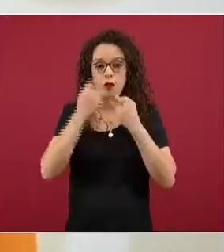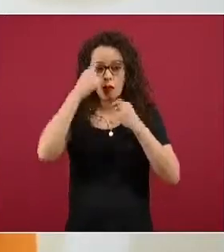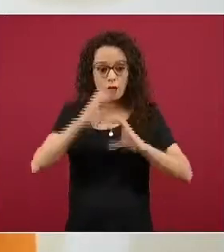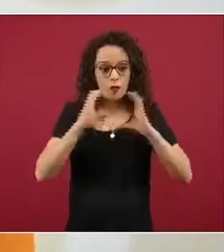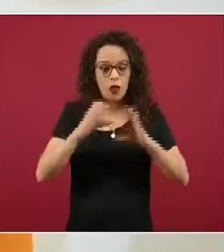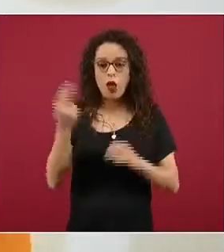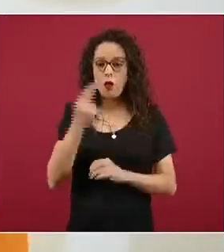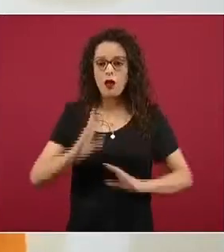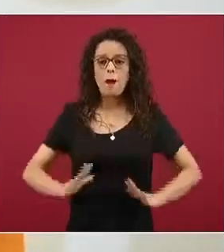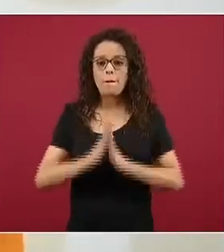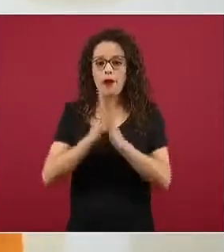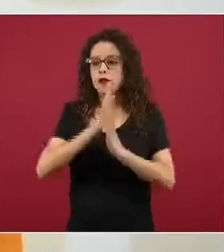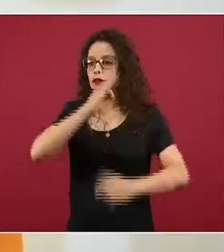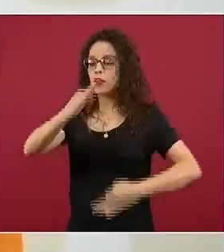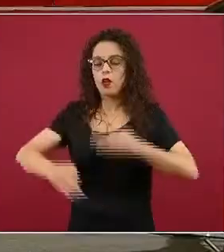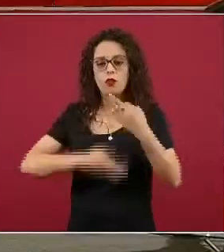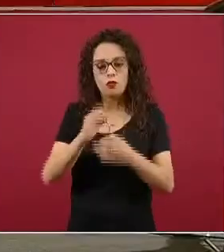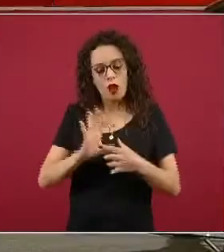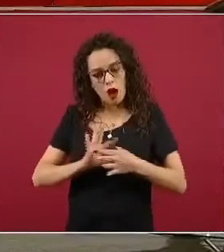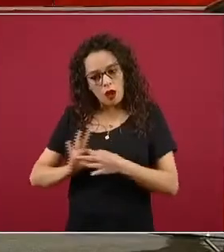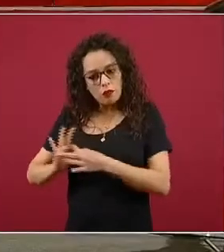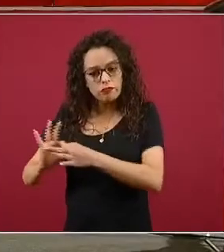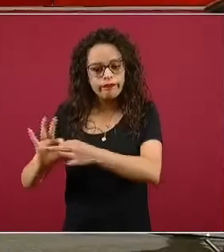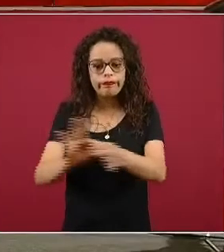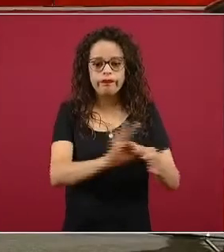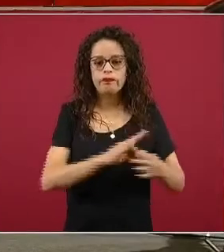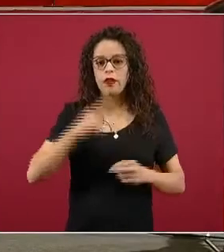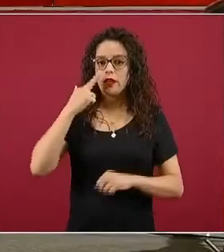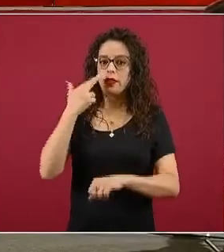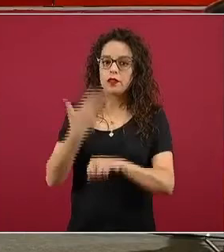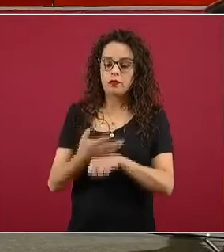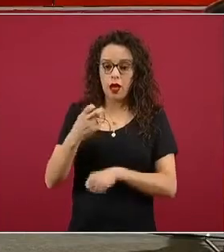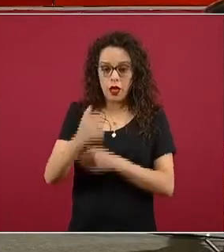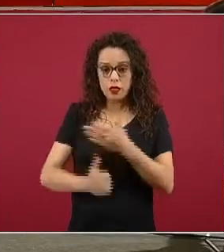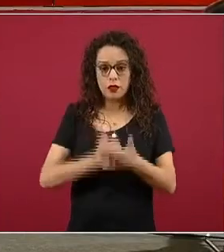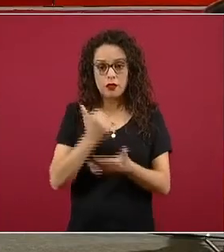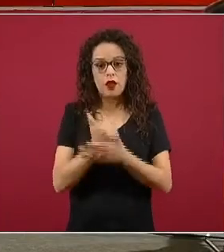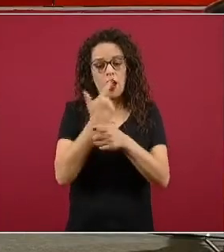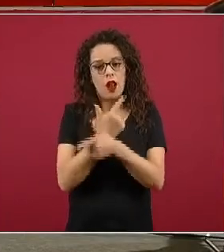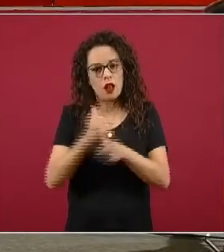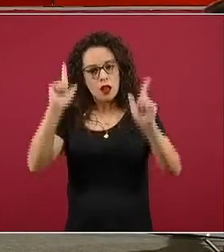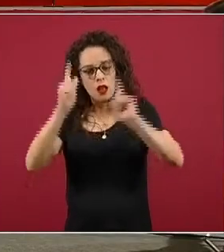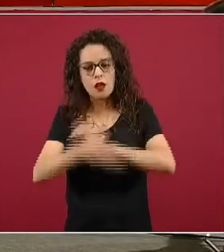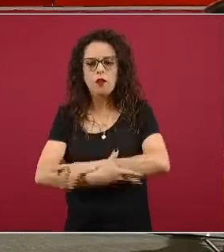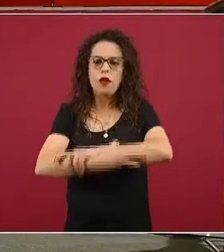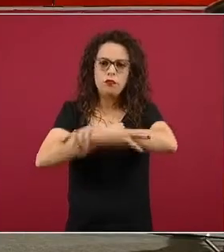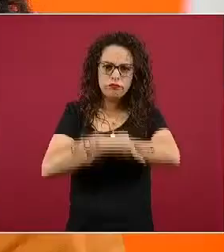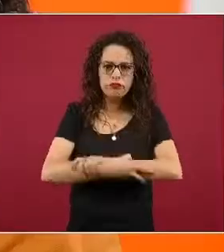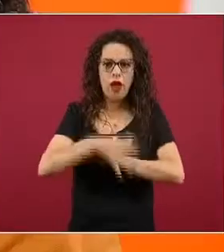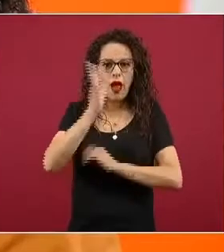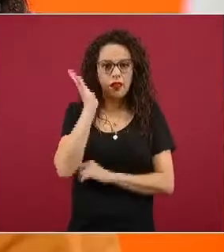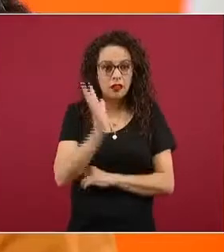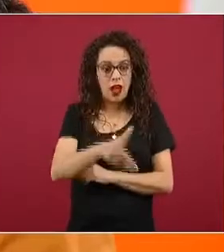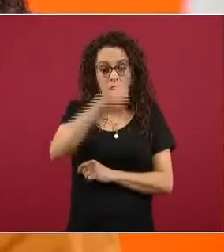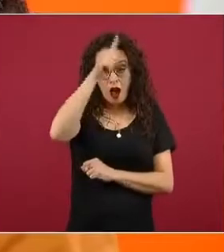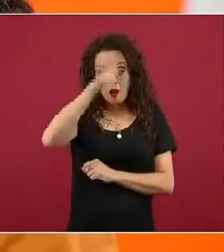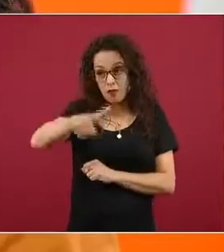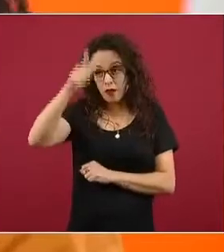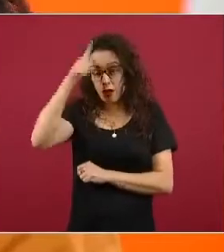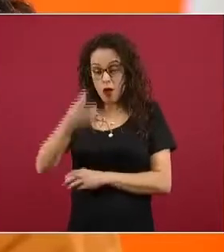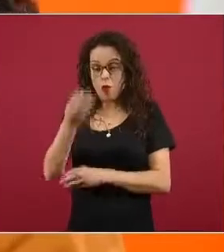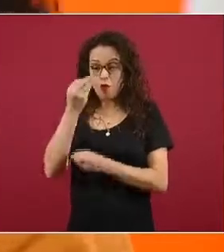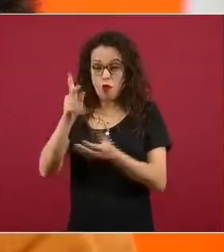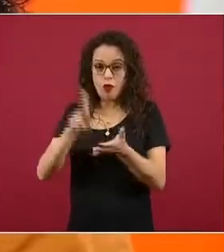la corresponsabilidad de todos. Somos una ciudad de libertades, somos una ciudad solidaria, se ha demostrado en muchos momentos y